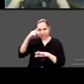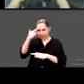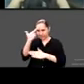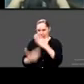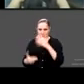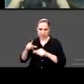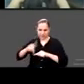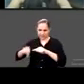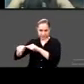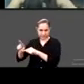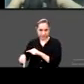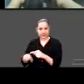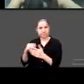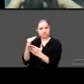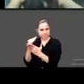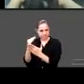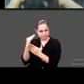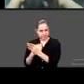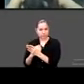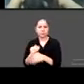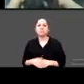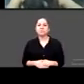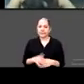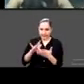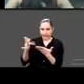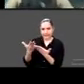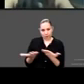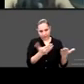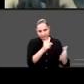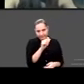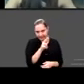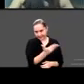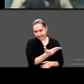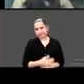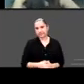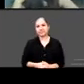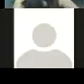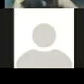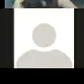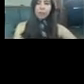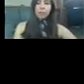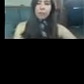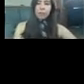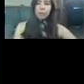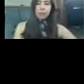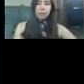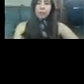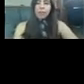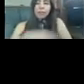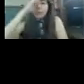Leo. Por favor, Sara, continuamos. Sí, yo les decía, y pues retomando algunas de